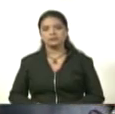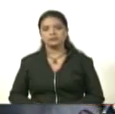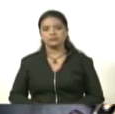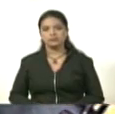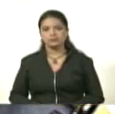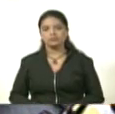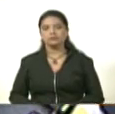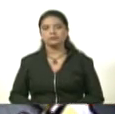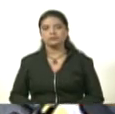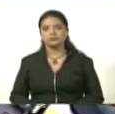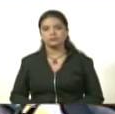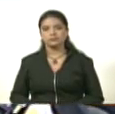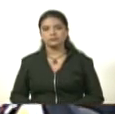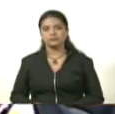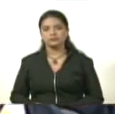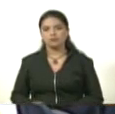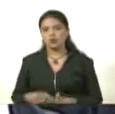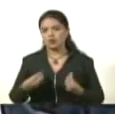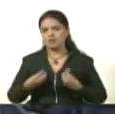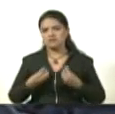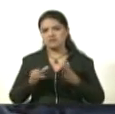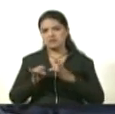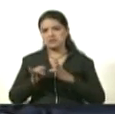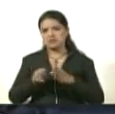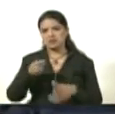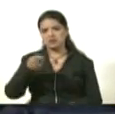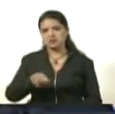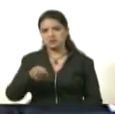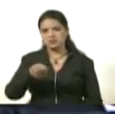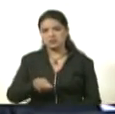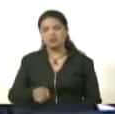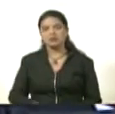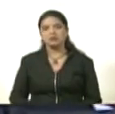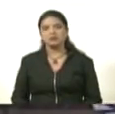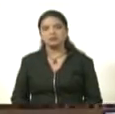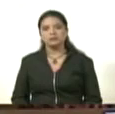personas de la comunidad aledañas al Tribunal Supremo de Justicia.